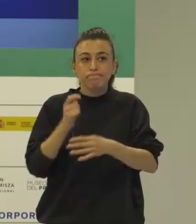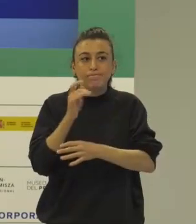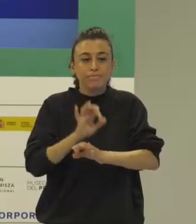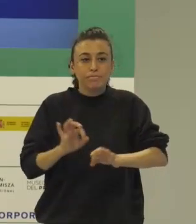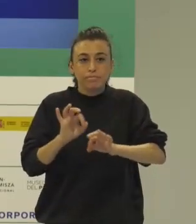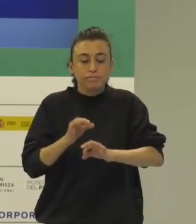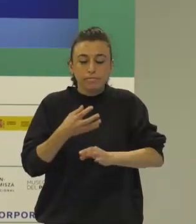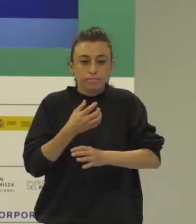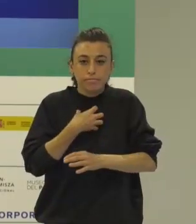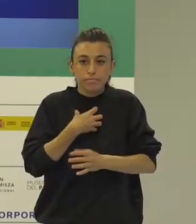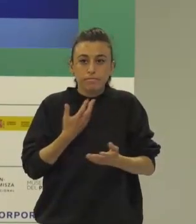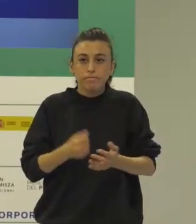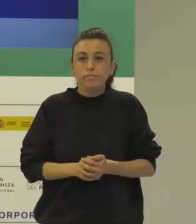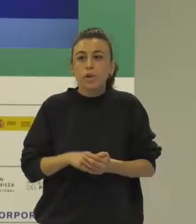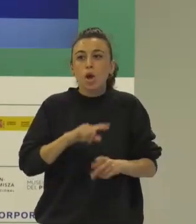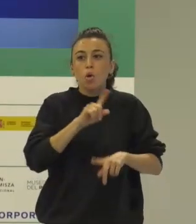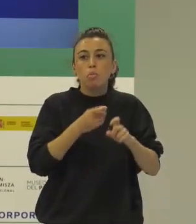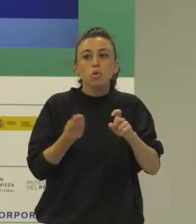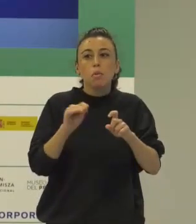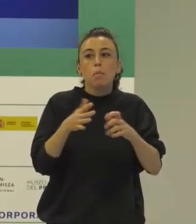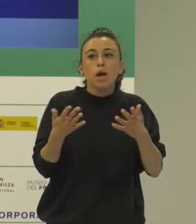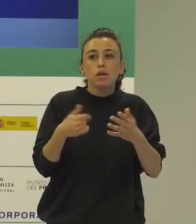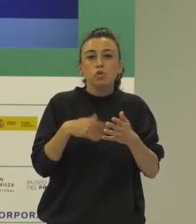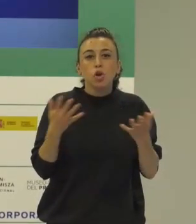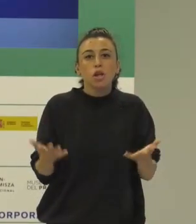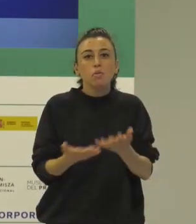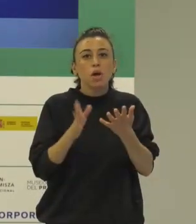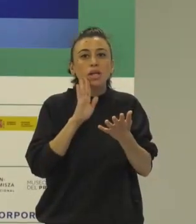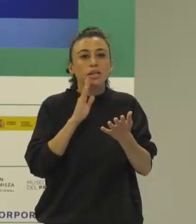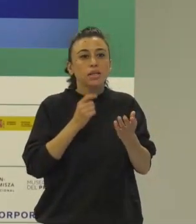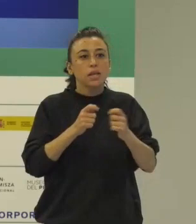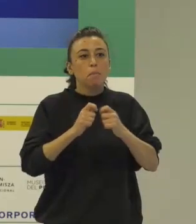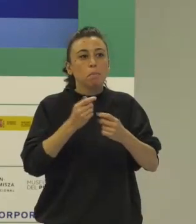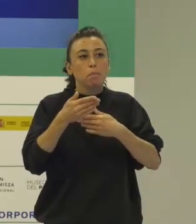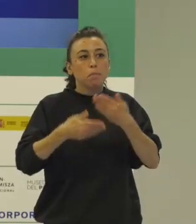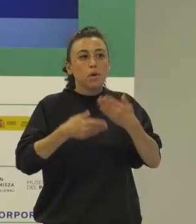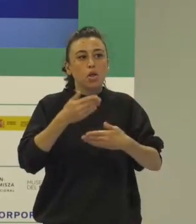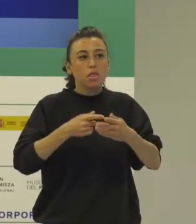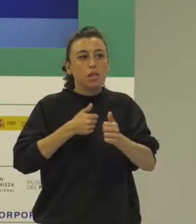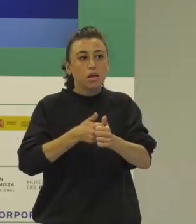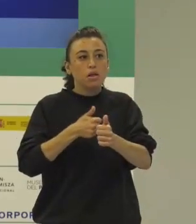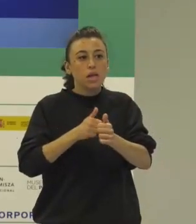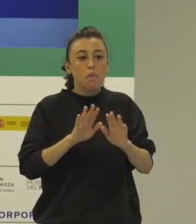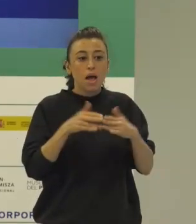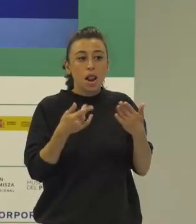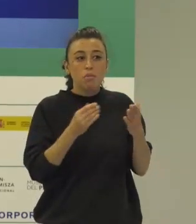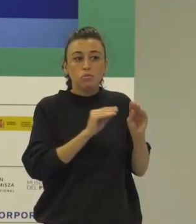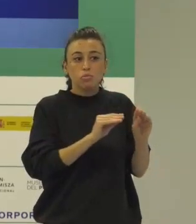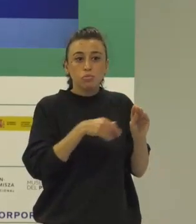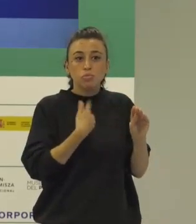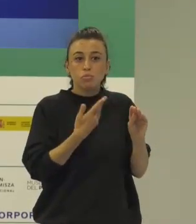¿Una pregunta más? Bueno, yo les animo a seguir a estos periodistas, a comprar el libro de Abraham. Recuerdo el título, La isla